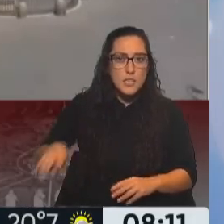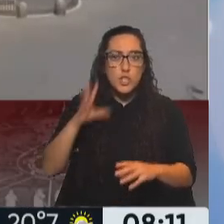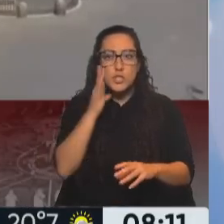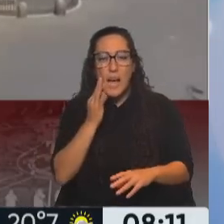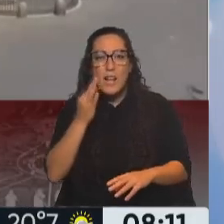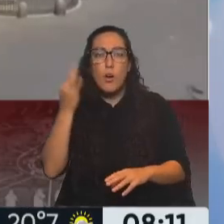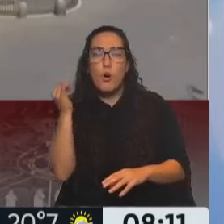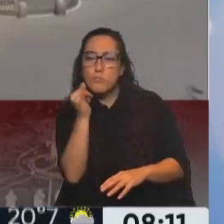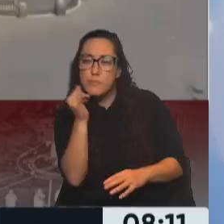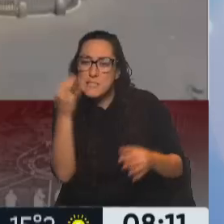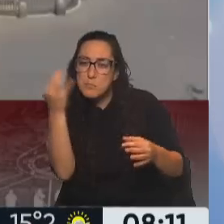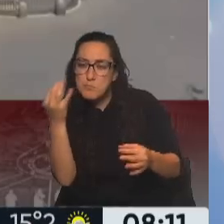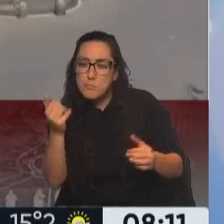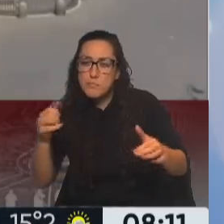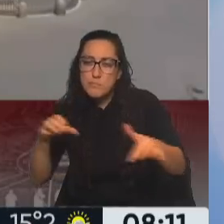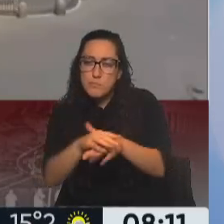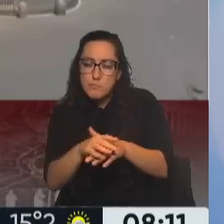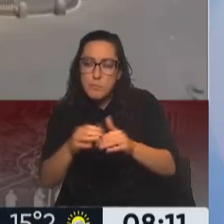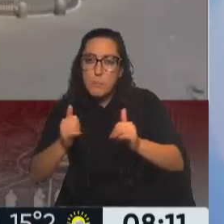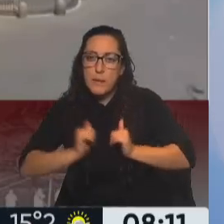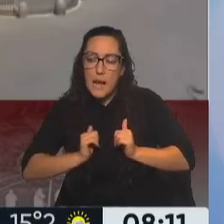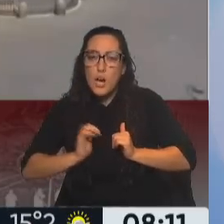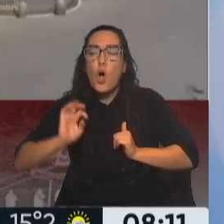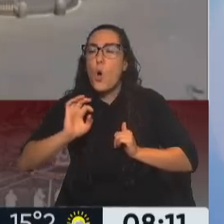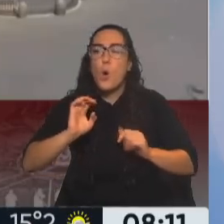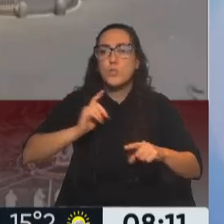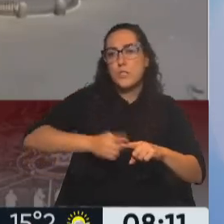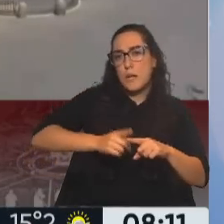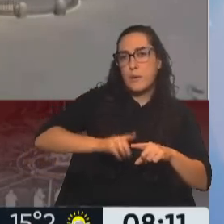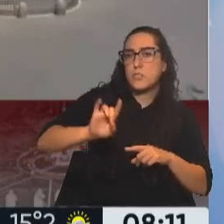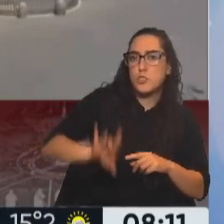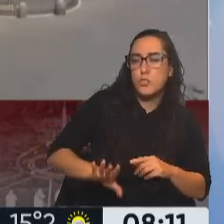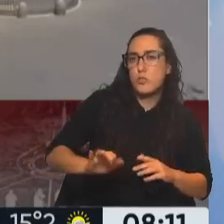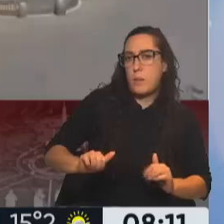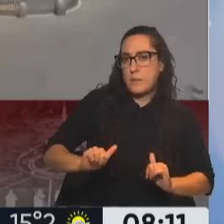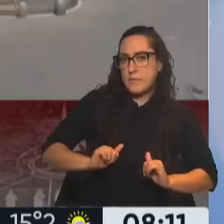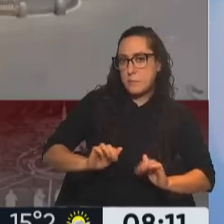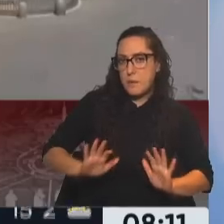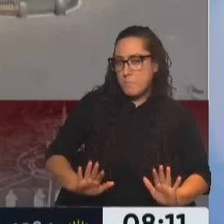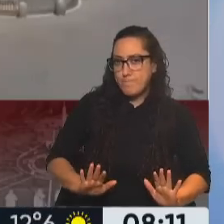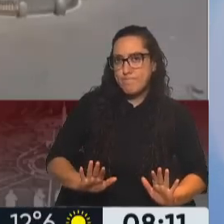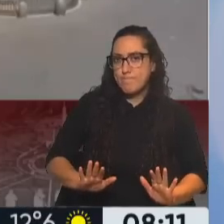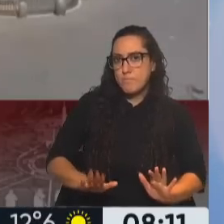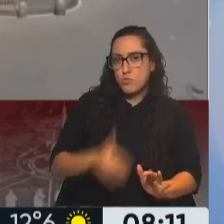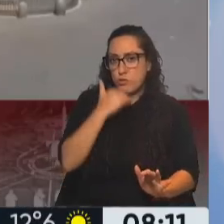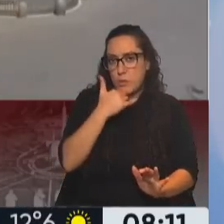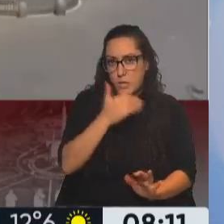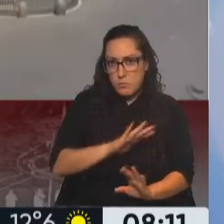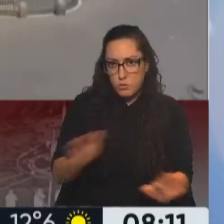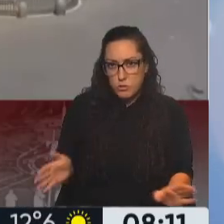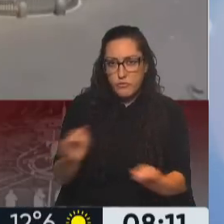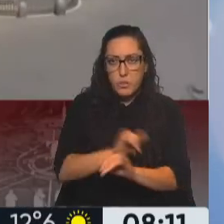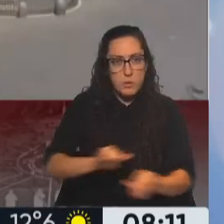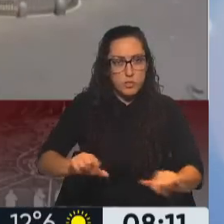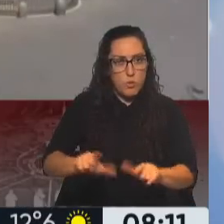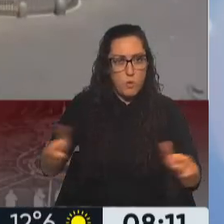imagen puntual o para esperar algún momento de una celebración. La verdad que esto en este momento no lo podemos saber porque no tenemos la